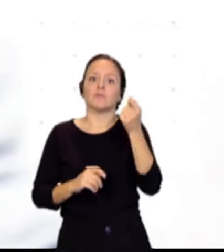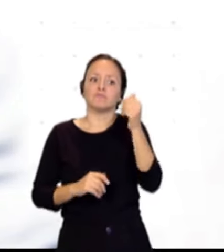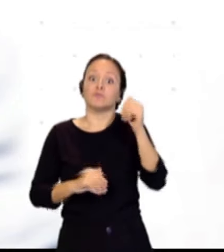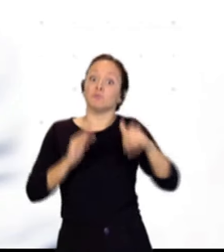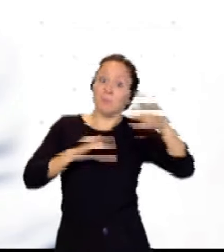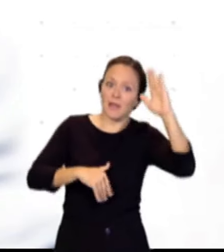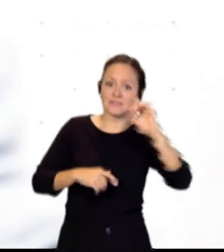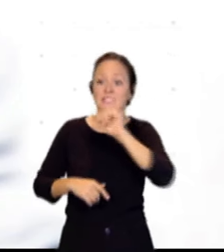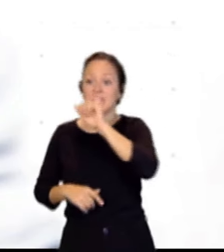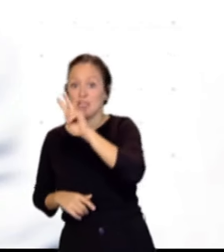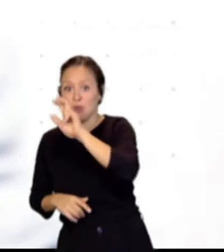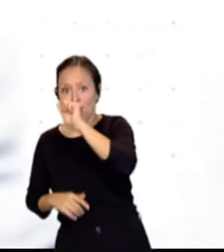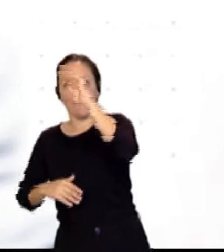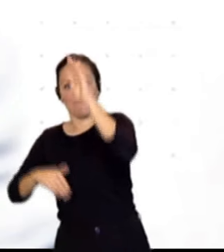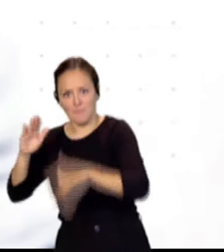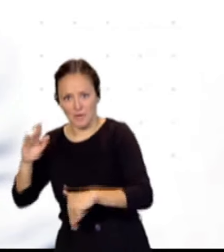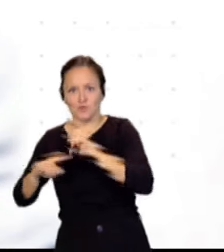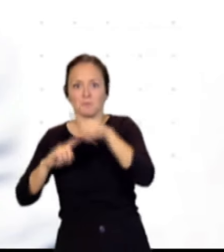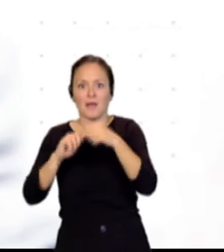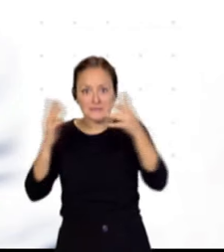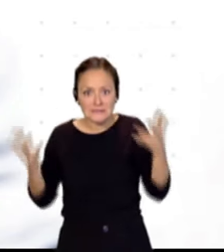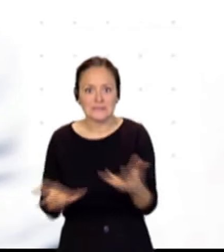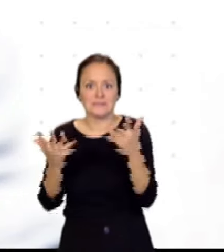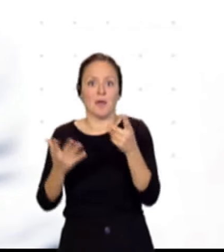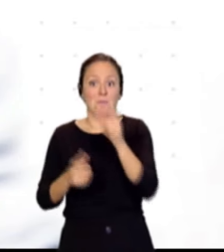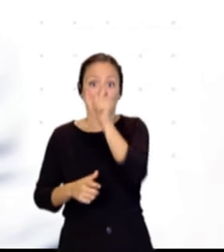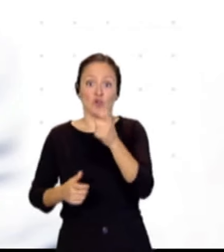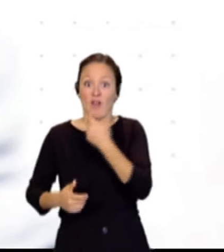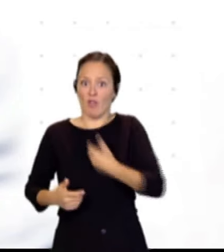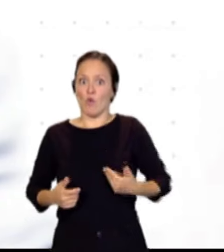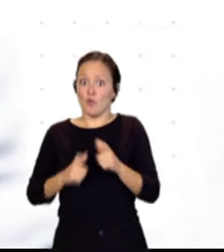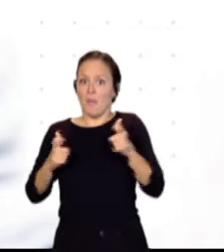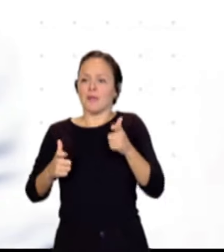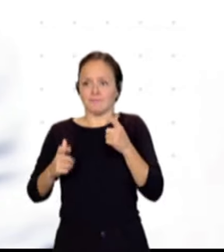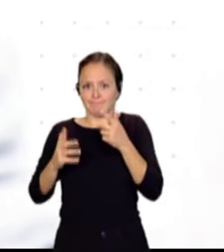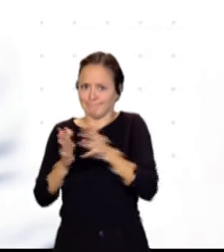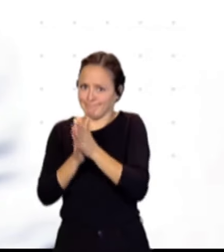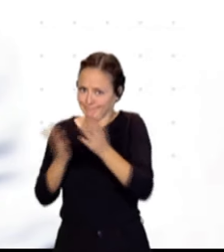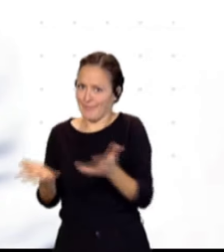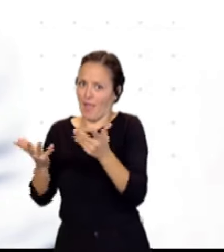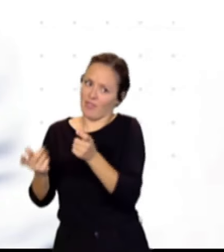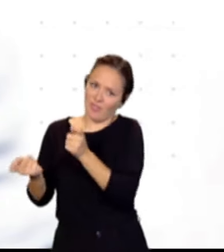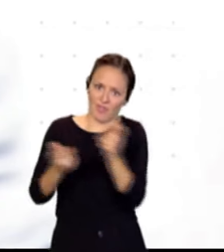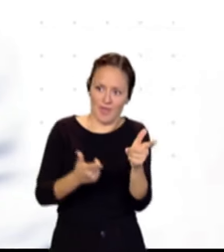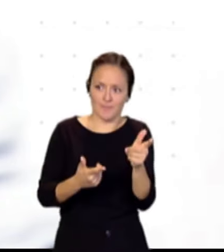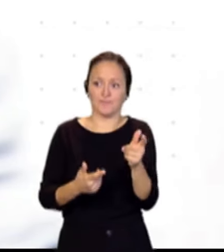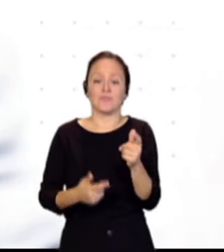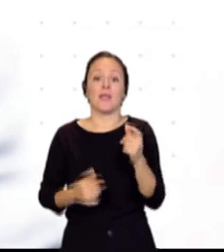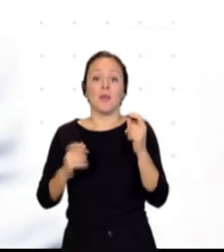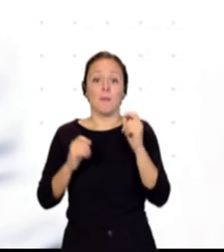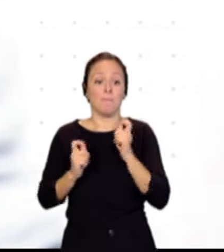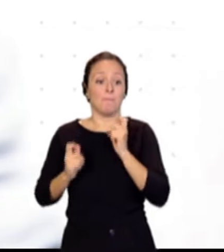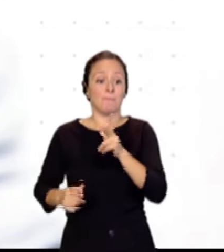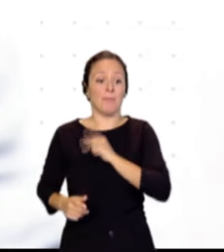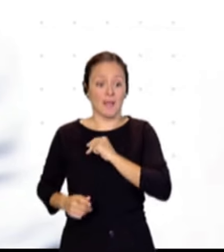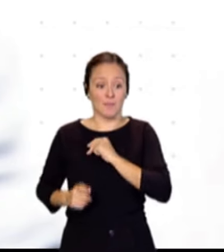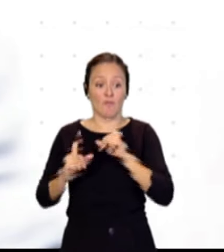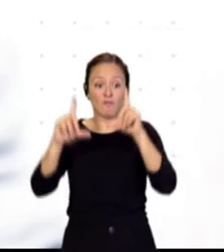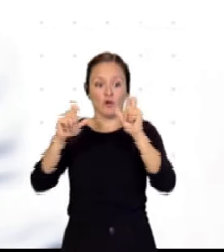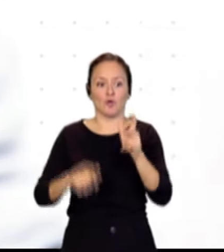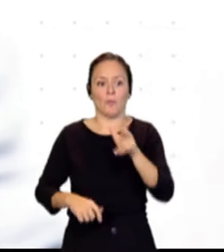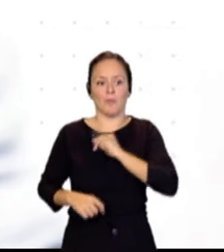impulsar a los grandes tenedores y fotografías para Luis Mateo 10 premio Cervantes me entrego a mis personajes ellos